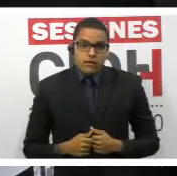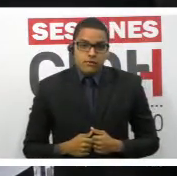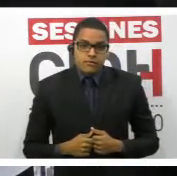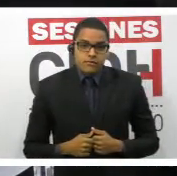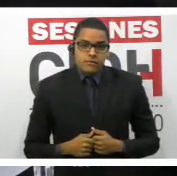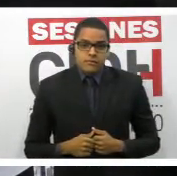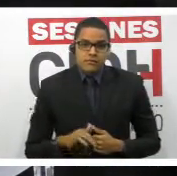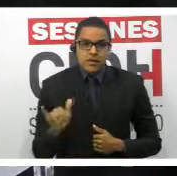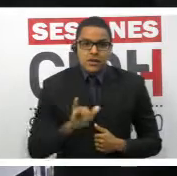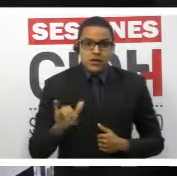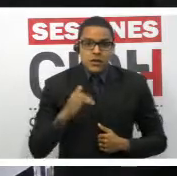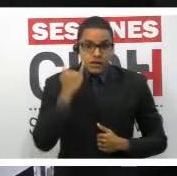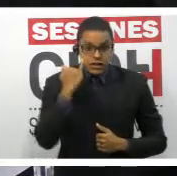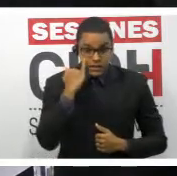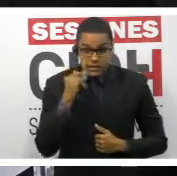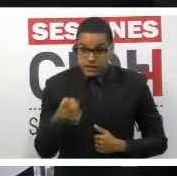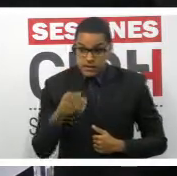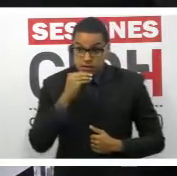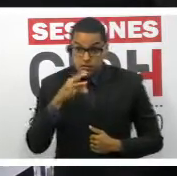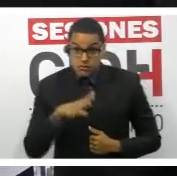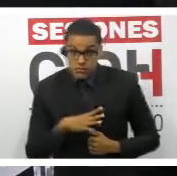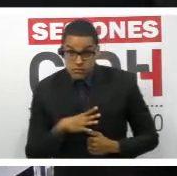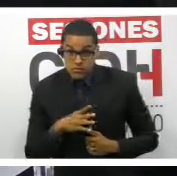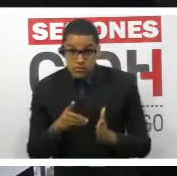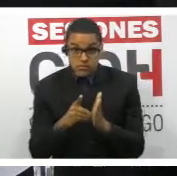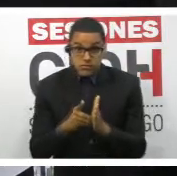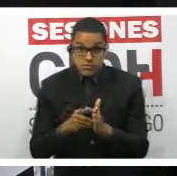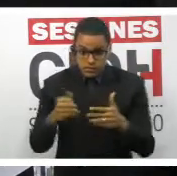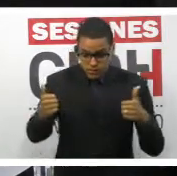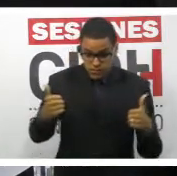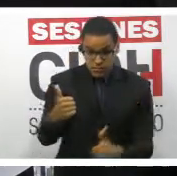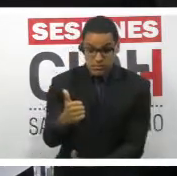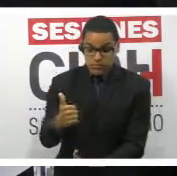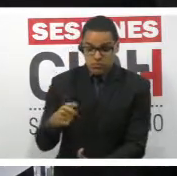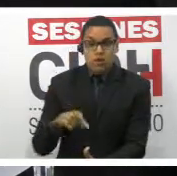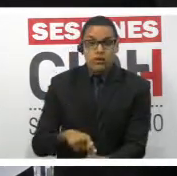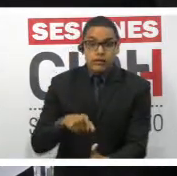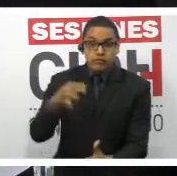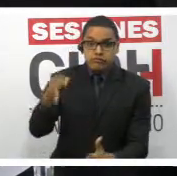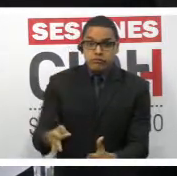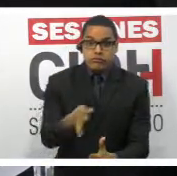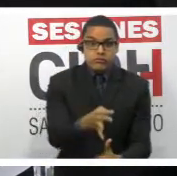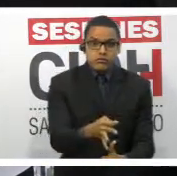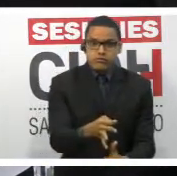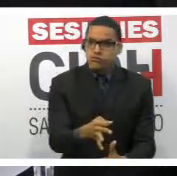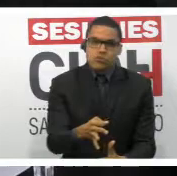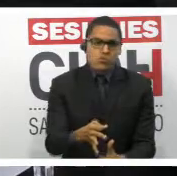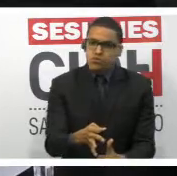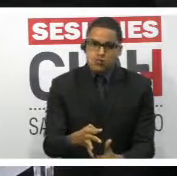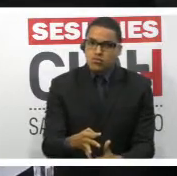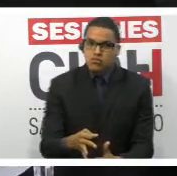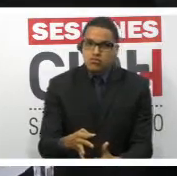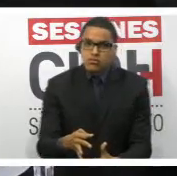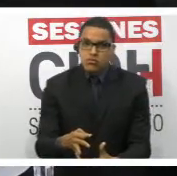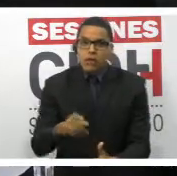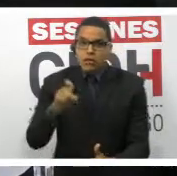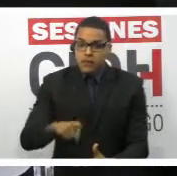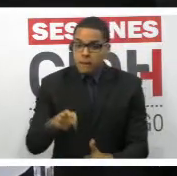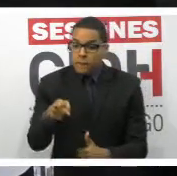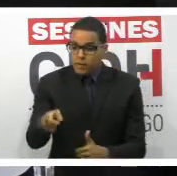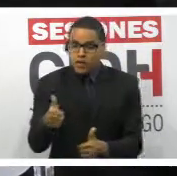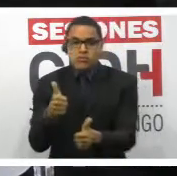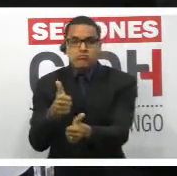algo que el comité sobre los derechos de las personas con discapacidad ya ha dicho que viola los derechos de las personas con